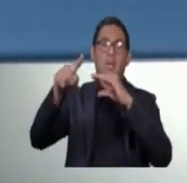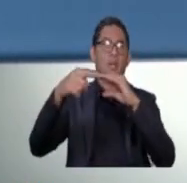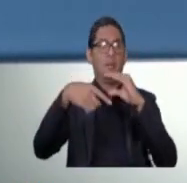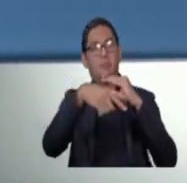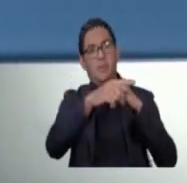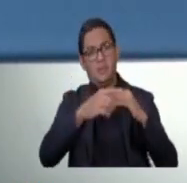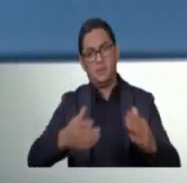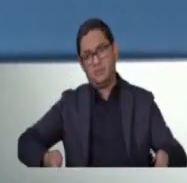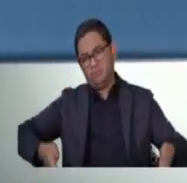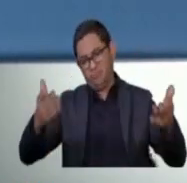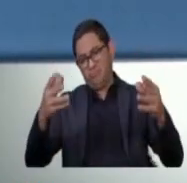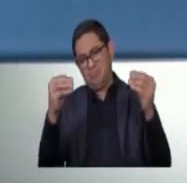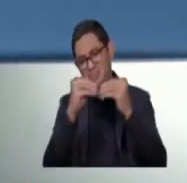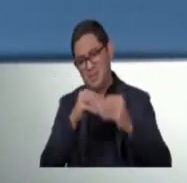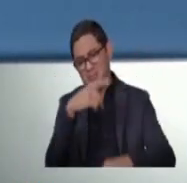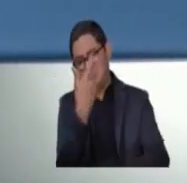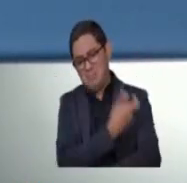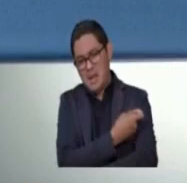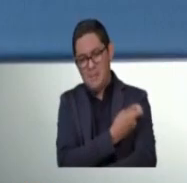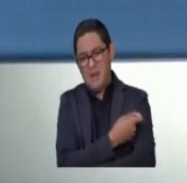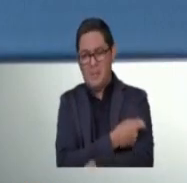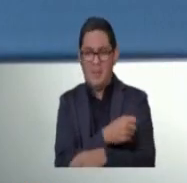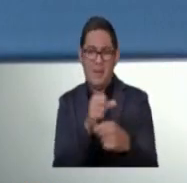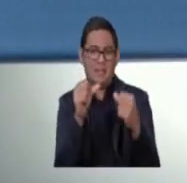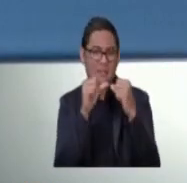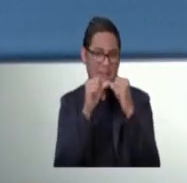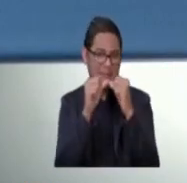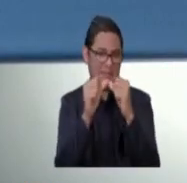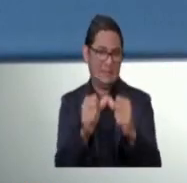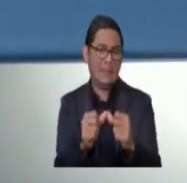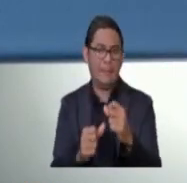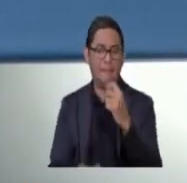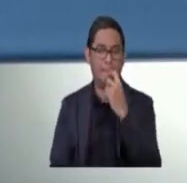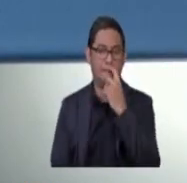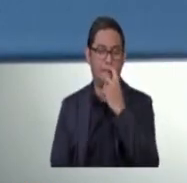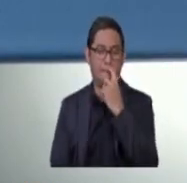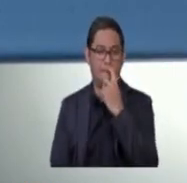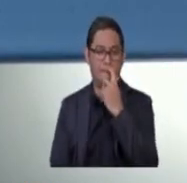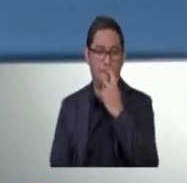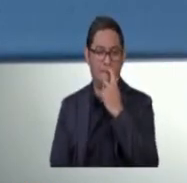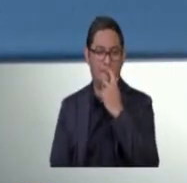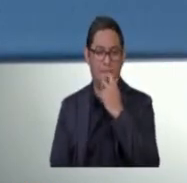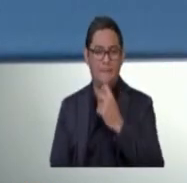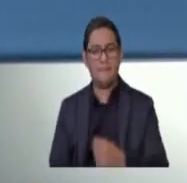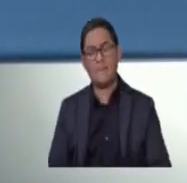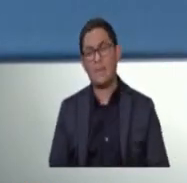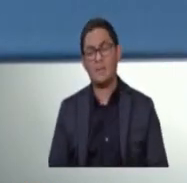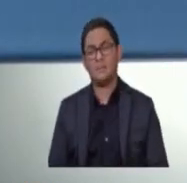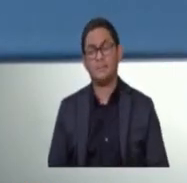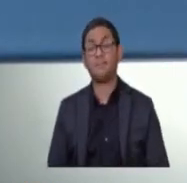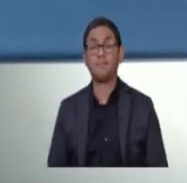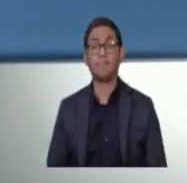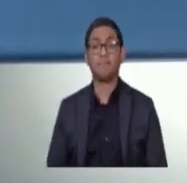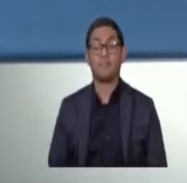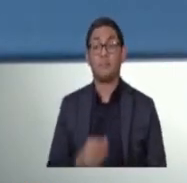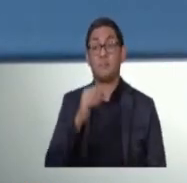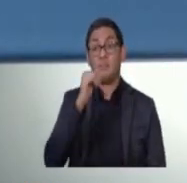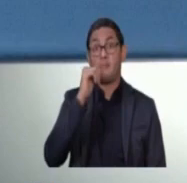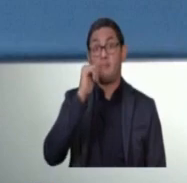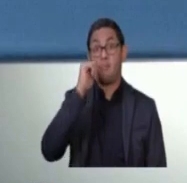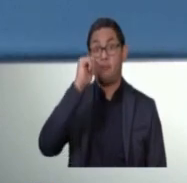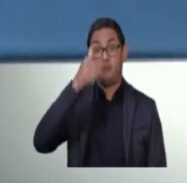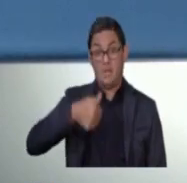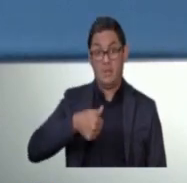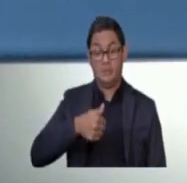según el plan continuo de vacunación en este sentido mañana miércoles